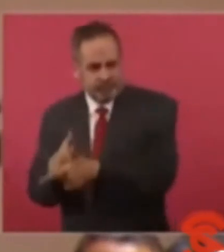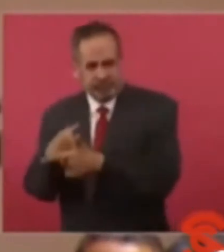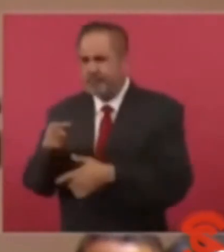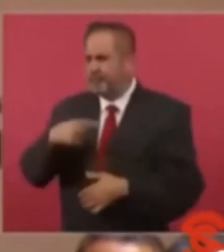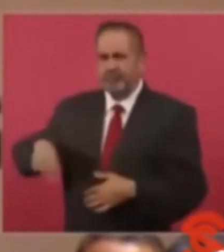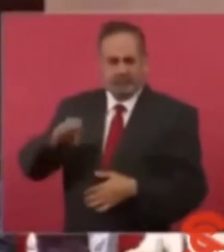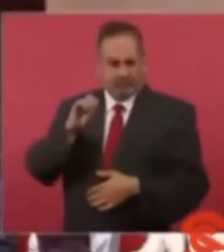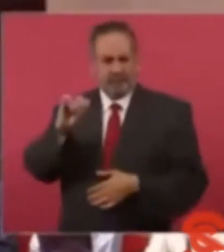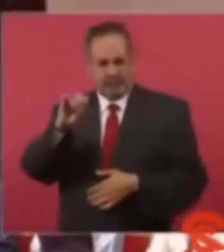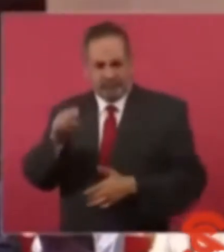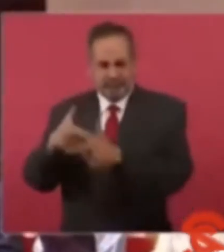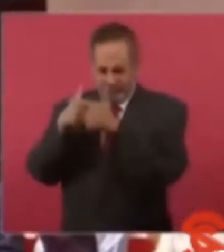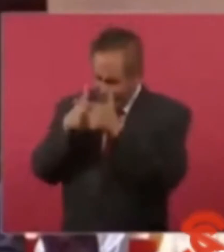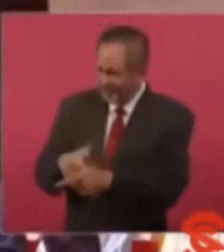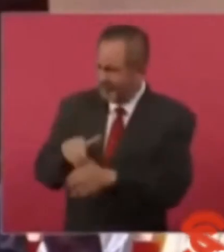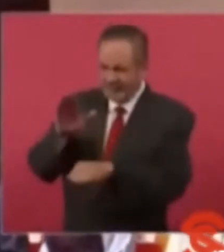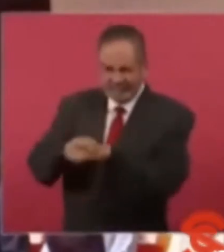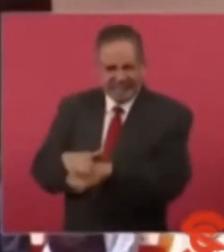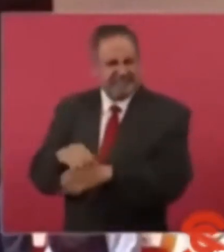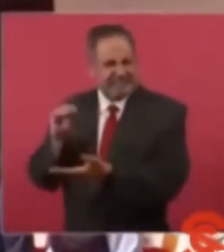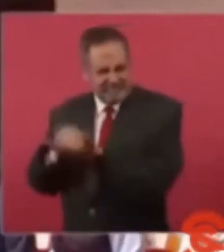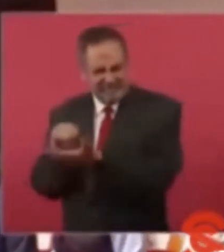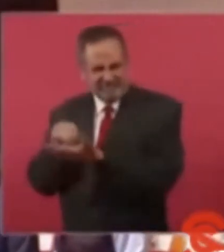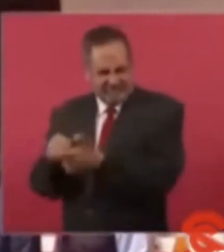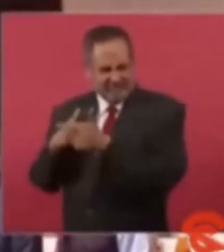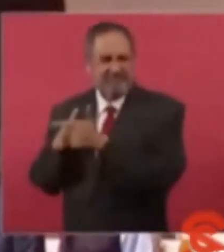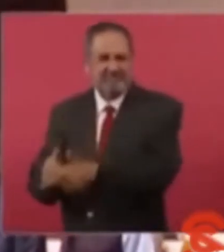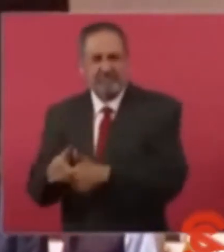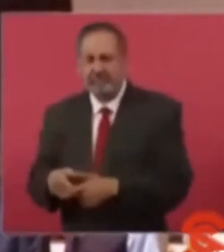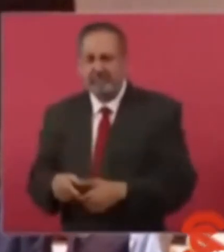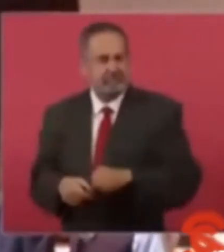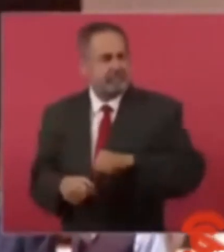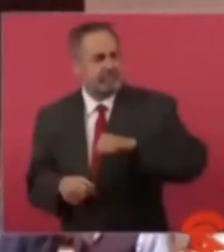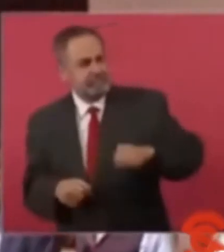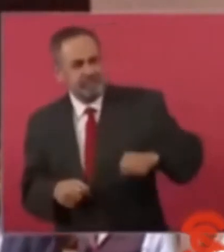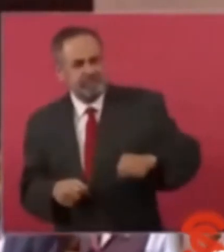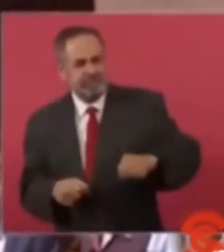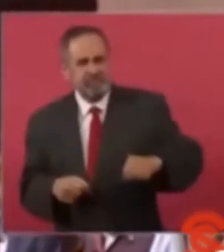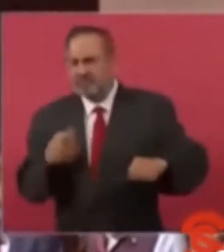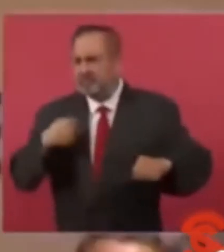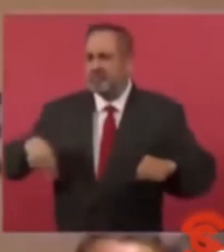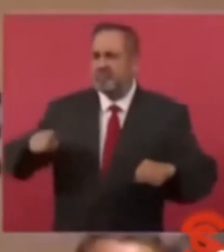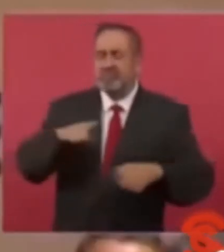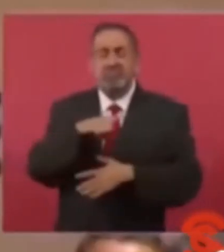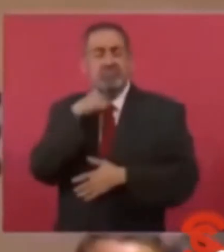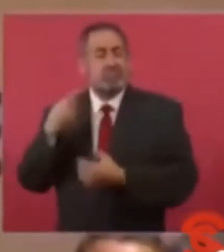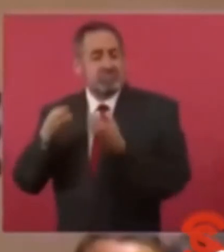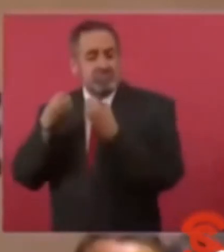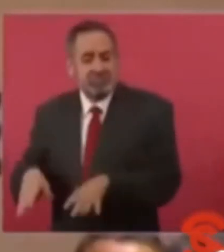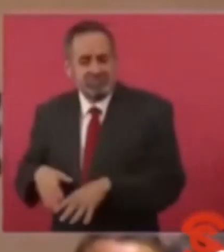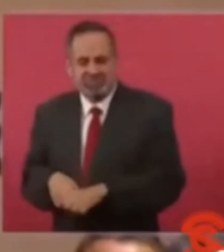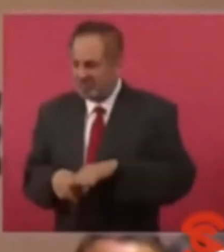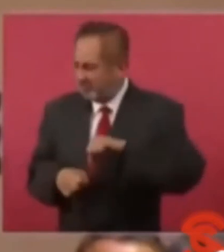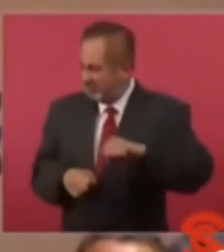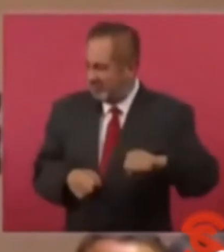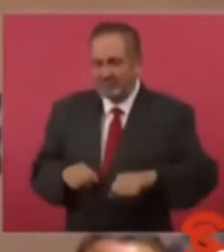mantengamos y los reafirmemos, nada ni nadie podrá